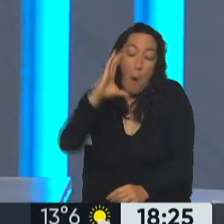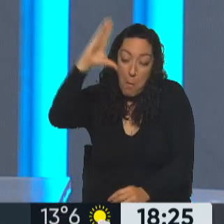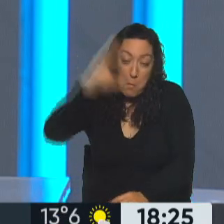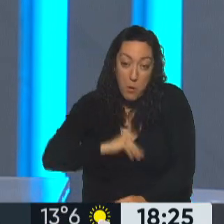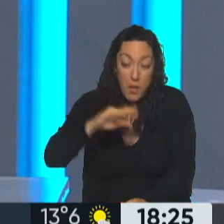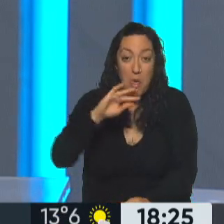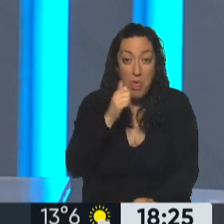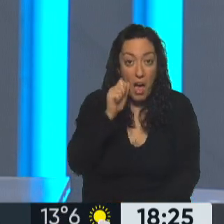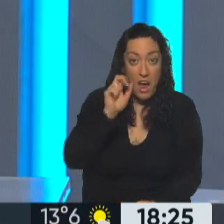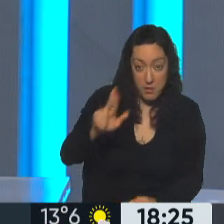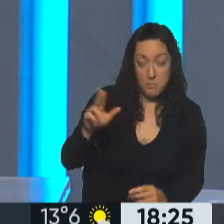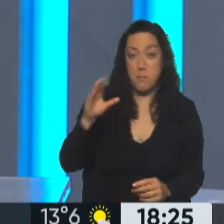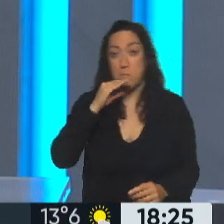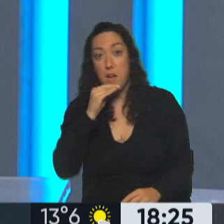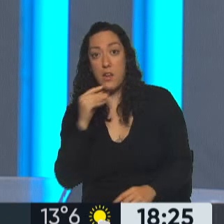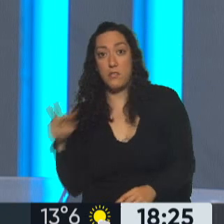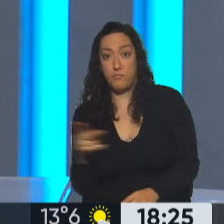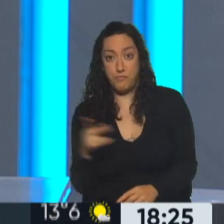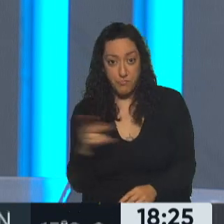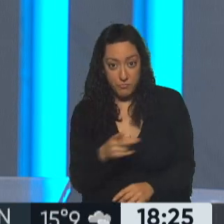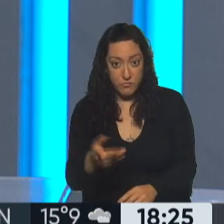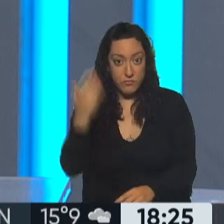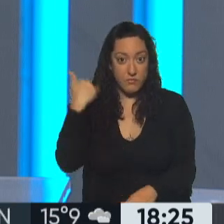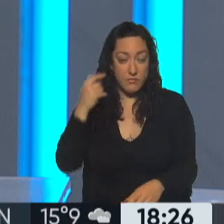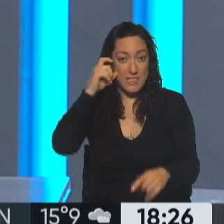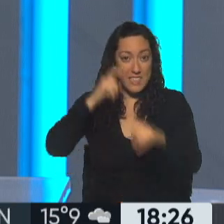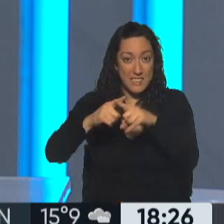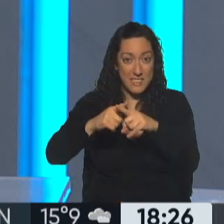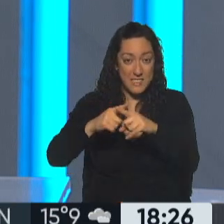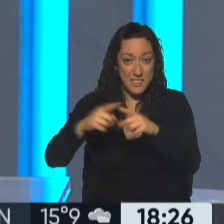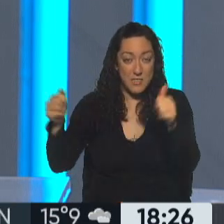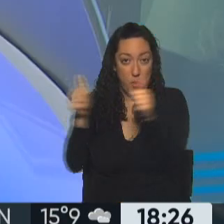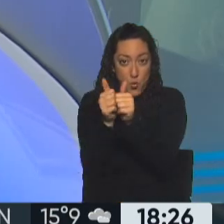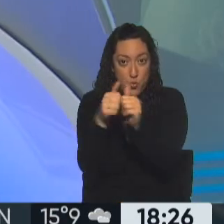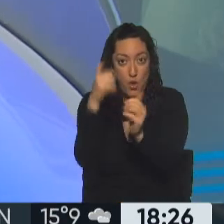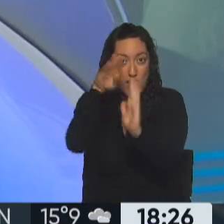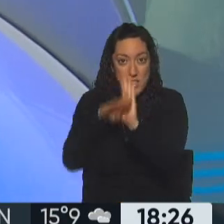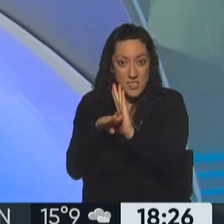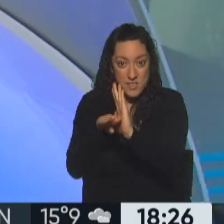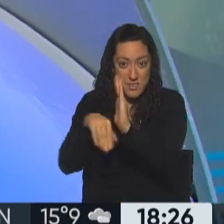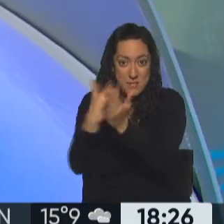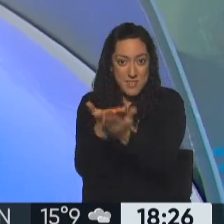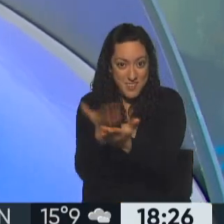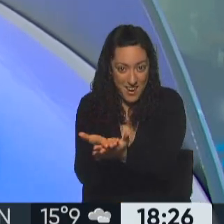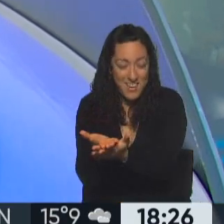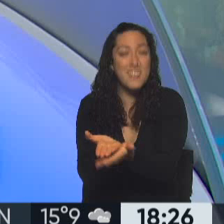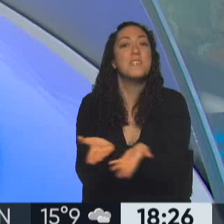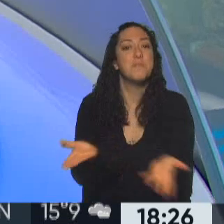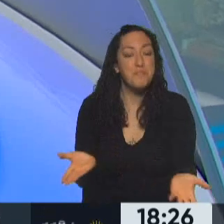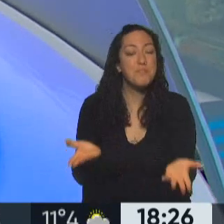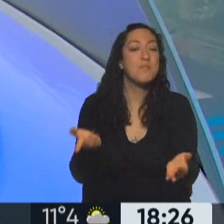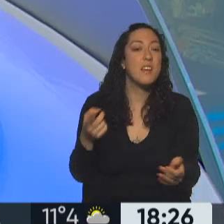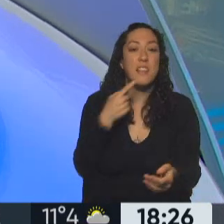Daer junto con Massa junto con Daer, habían sido fórmula. Y estas historias a determinar que ya son hechos,